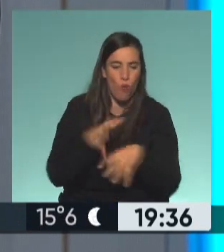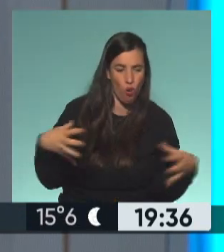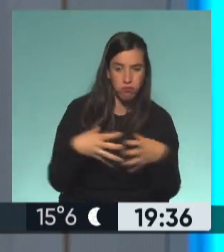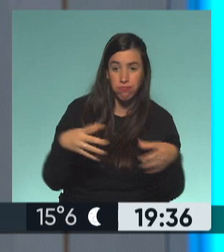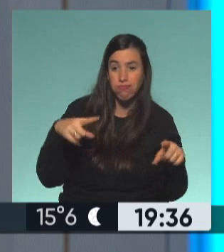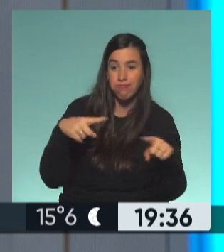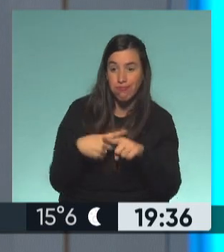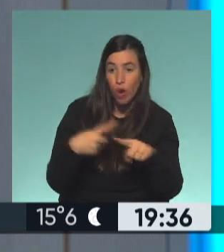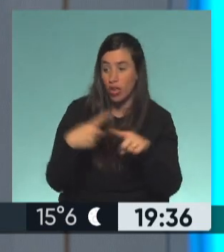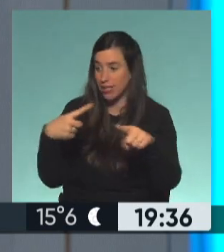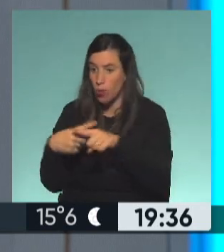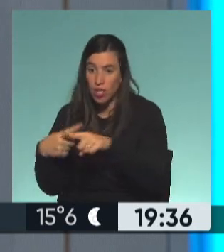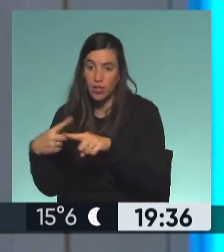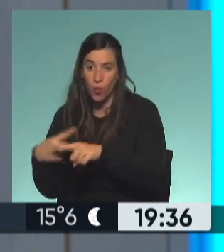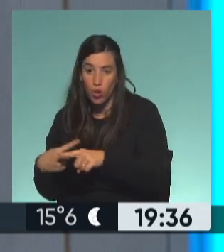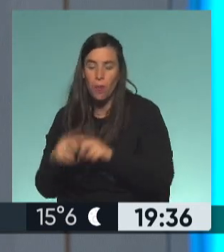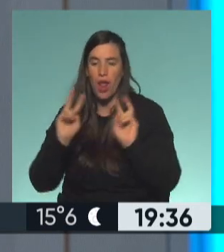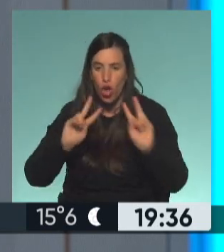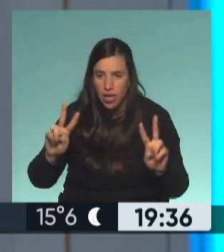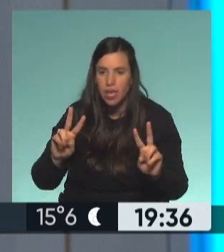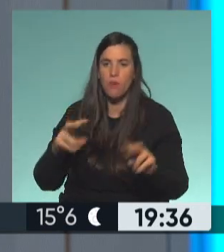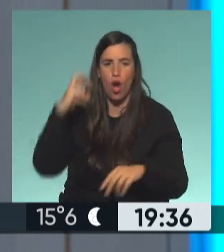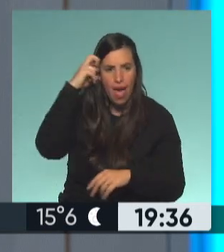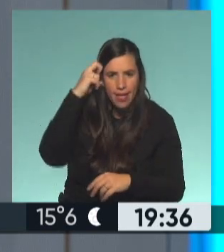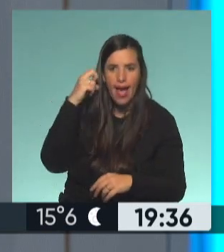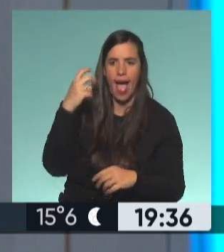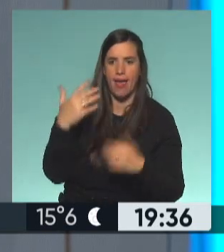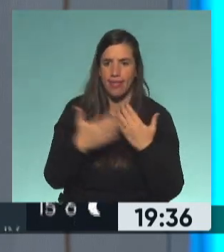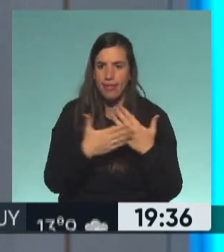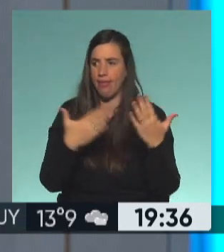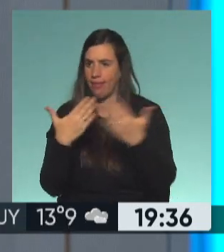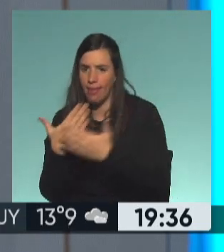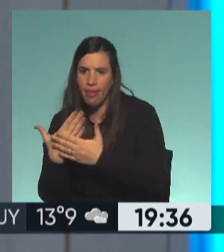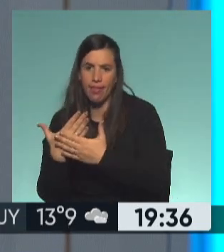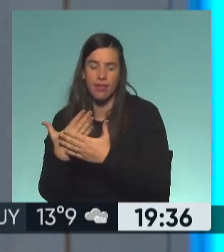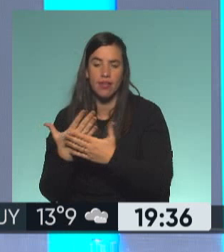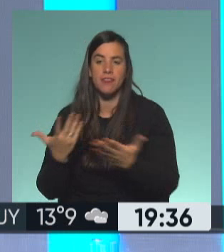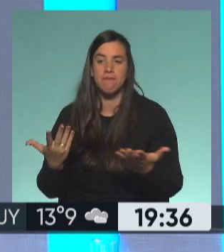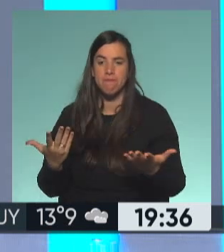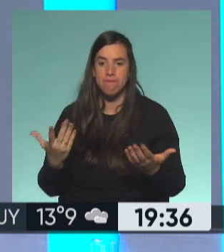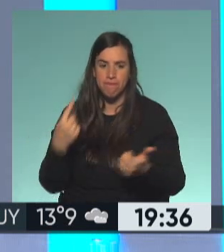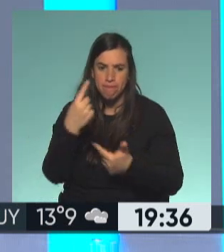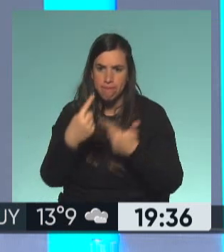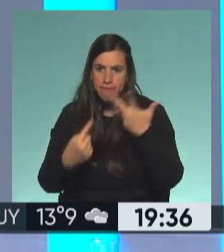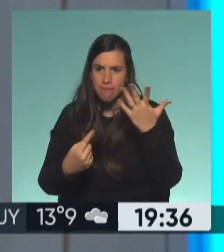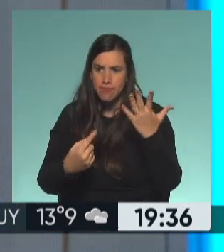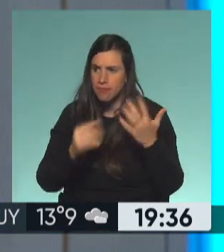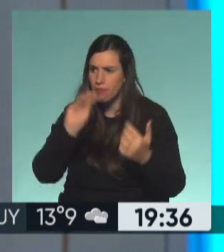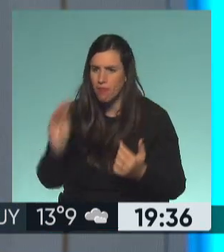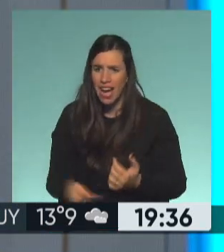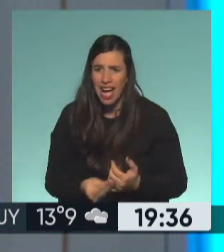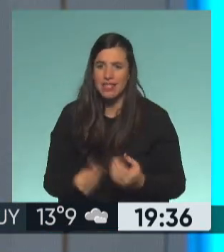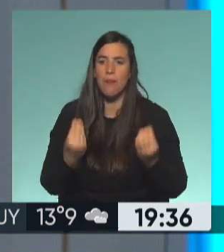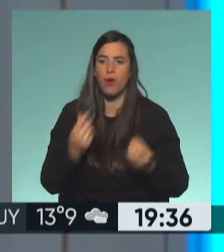derecha, izquierda, no hay una adhesión, una verdadera adhesión a un partido político o a otro. ¿Qué